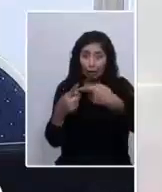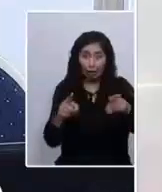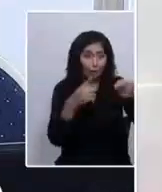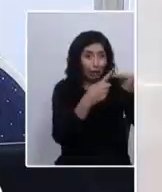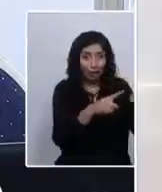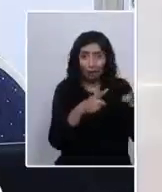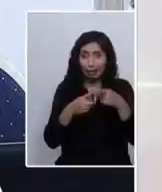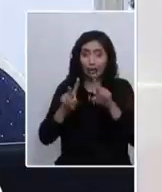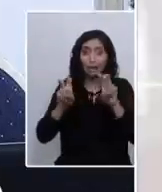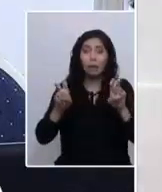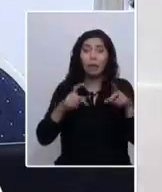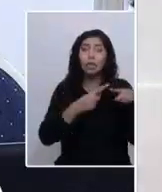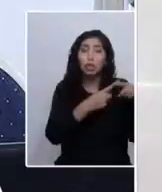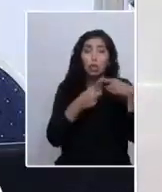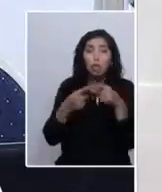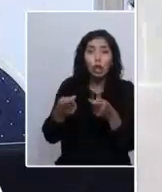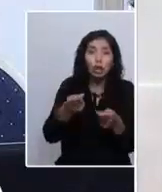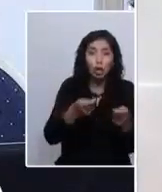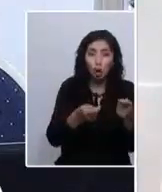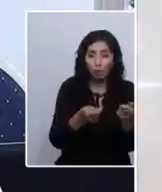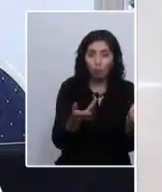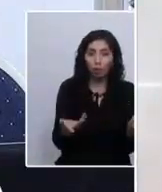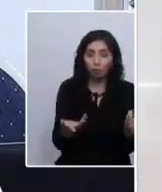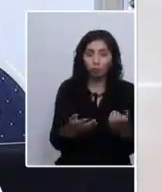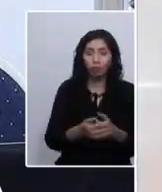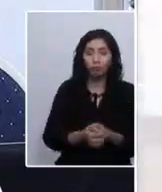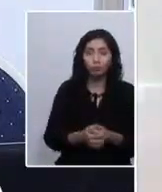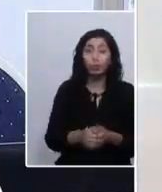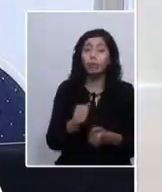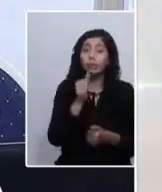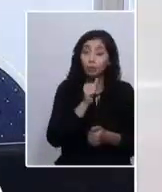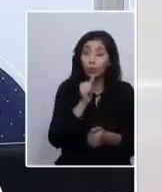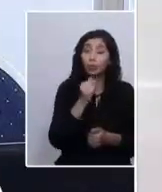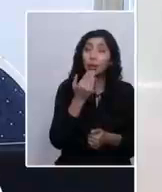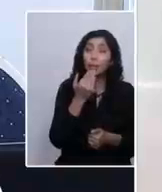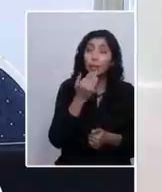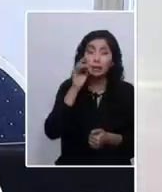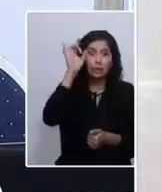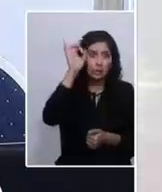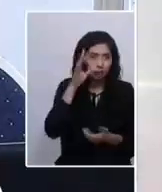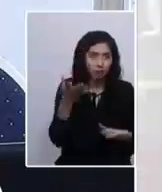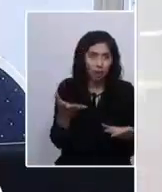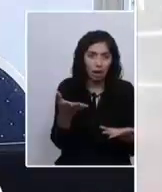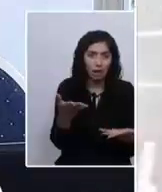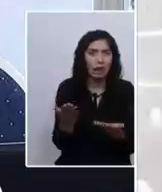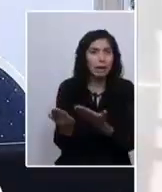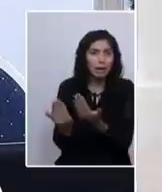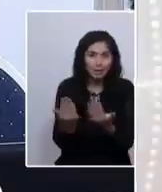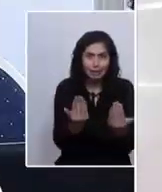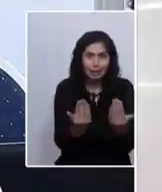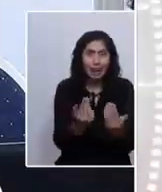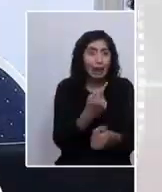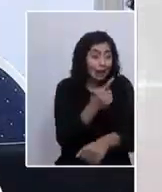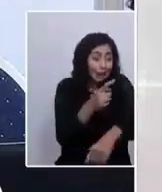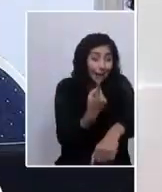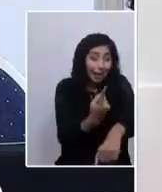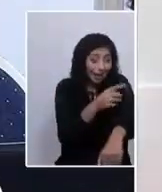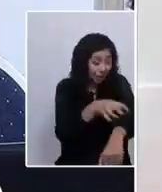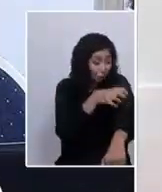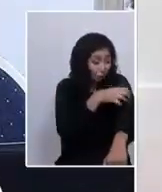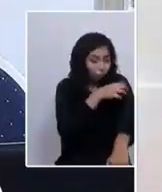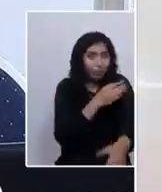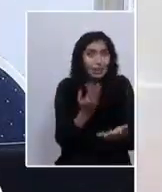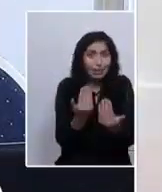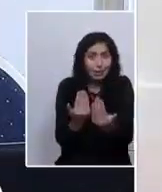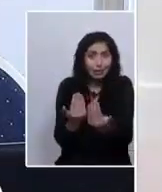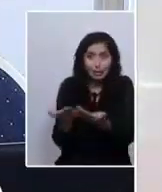van a caer 5 artículos aproximadamente, pero la verdad es que el grueso del informe que viene de la Comisión de Forma de Estado debería aprobarse según los cálculos que han